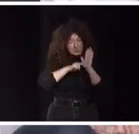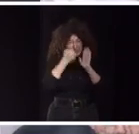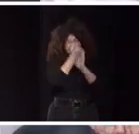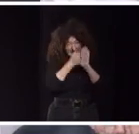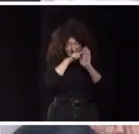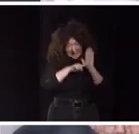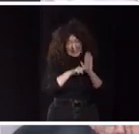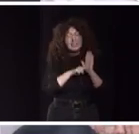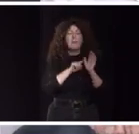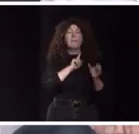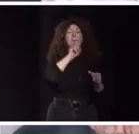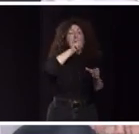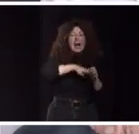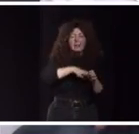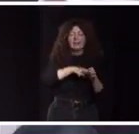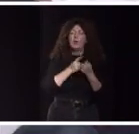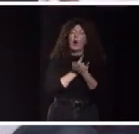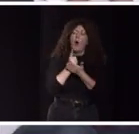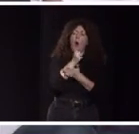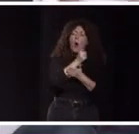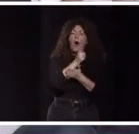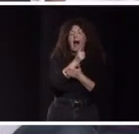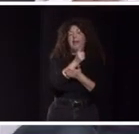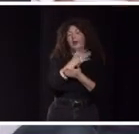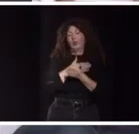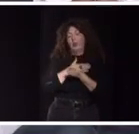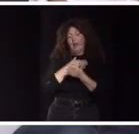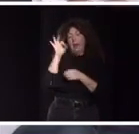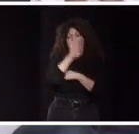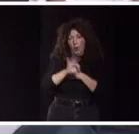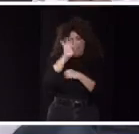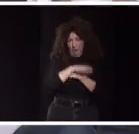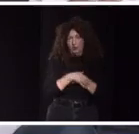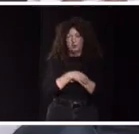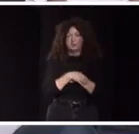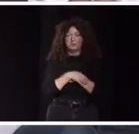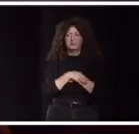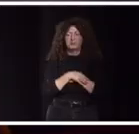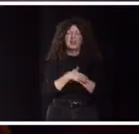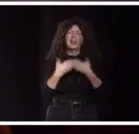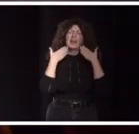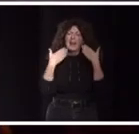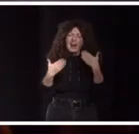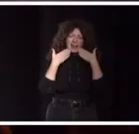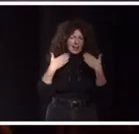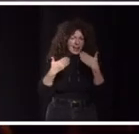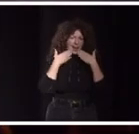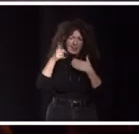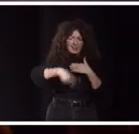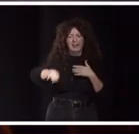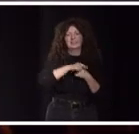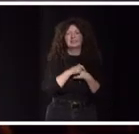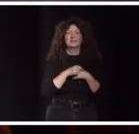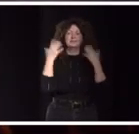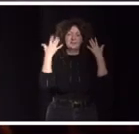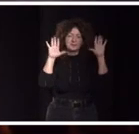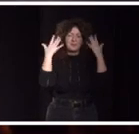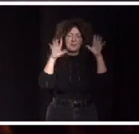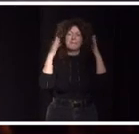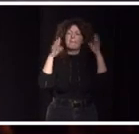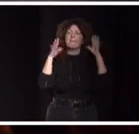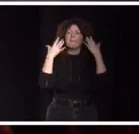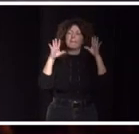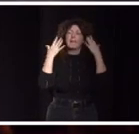y han ratificado la nueva hoja de ruta de Podemos, compañeros y compañeras. Muchísimas gracias por